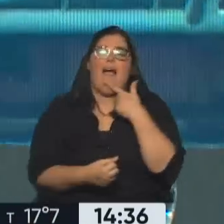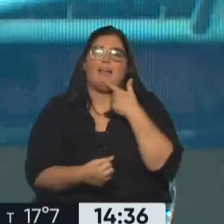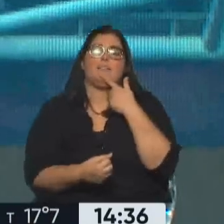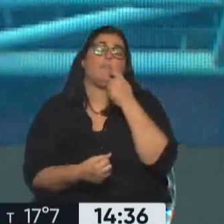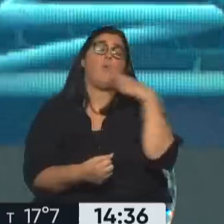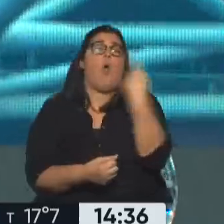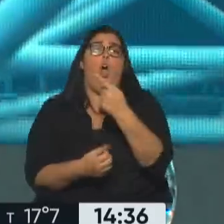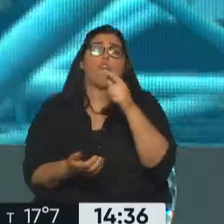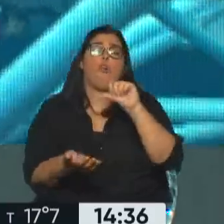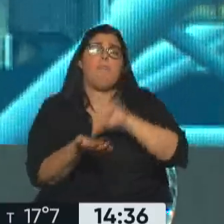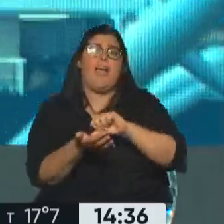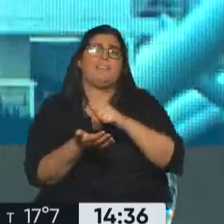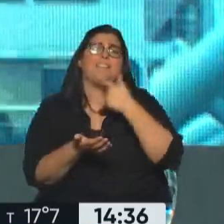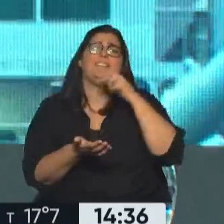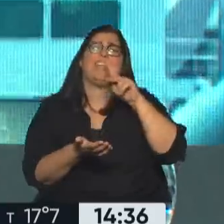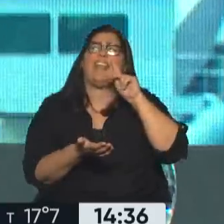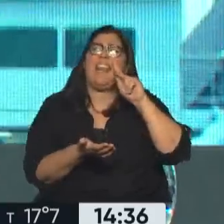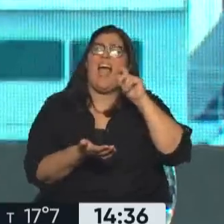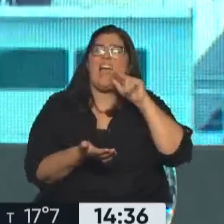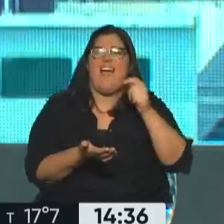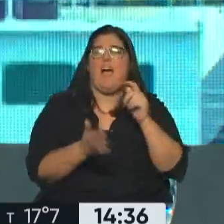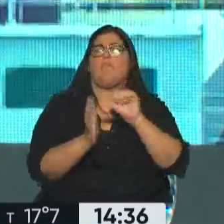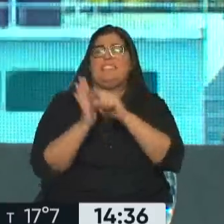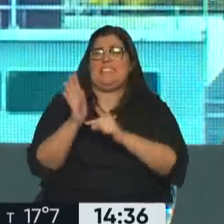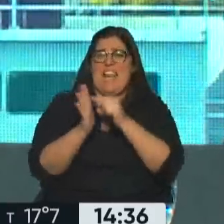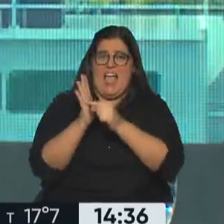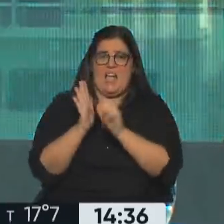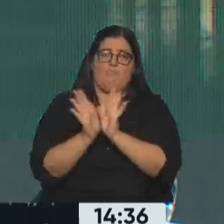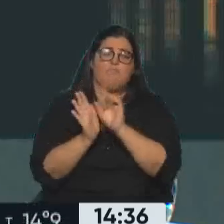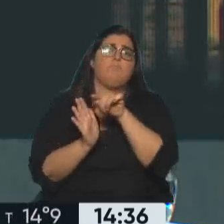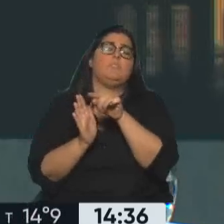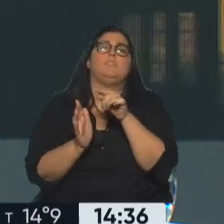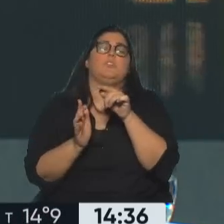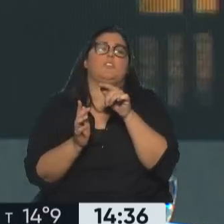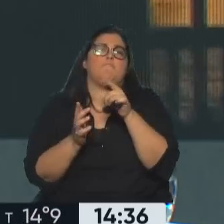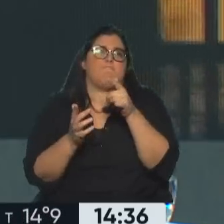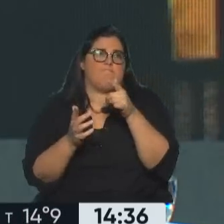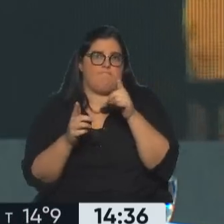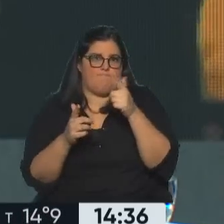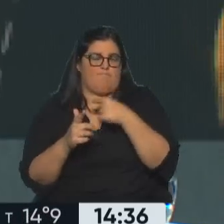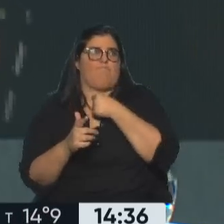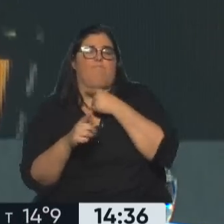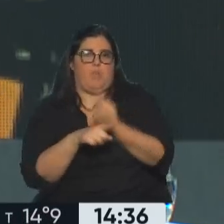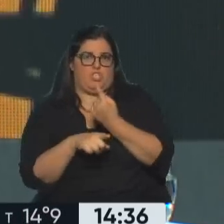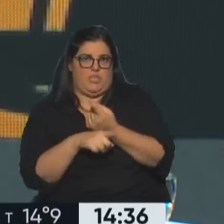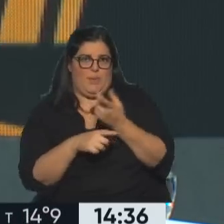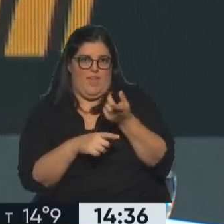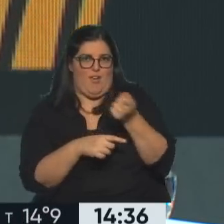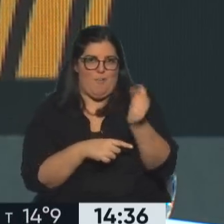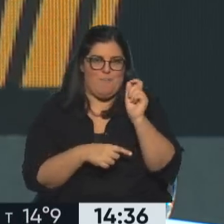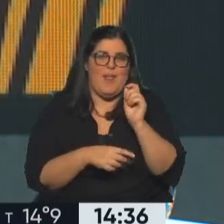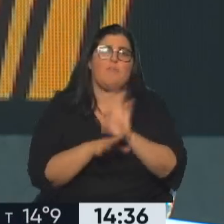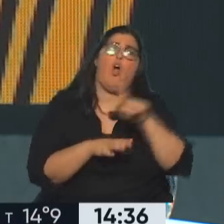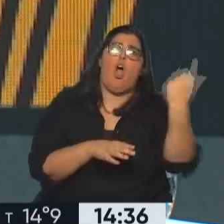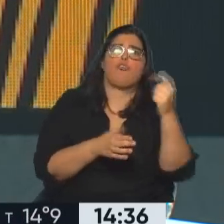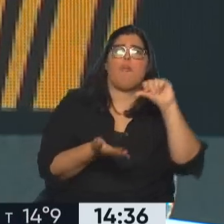Lanka, que no tienen la posibilidad, otros países africanos, bueno, la competencia en momentos de crisis y los países más grandes o los peces